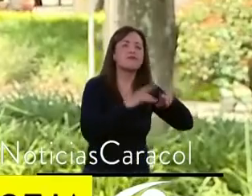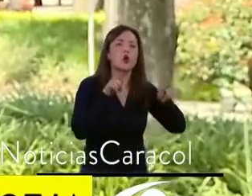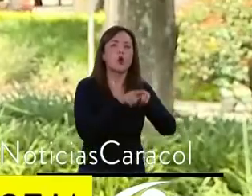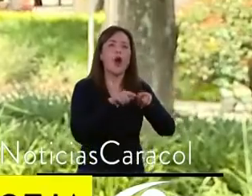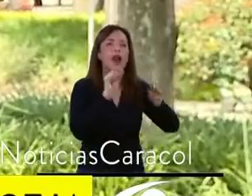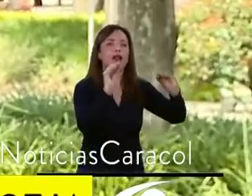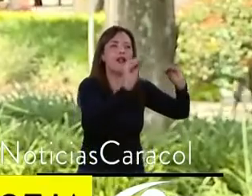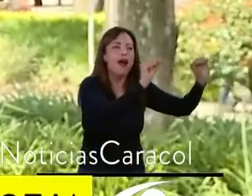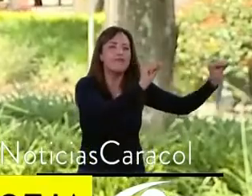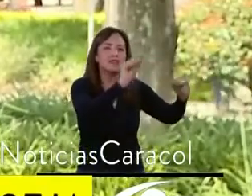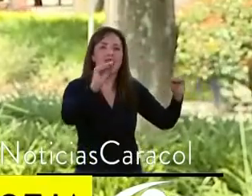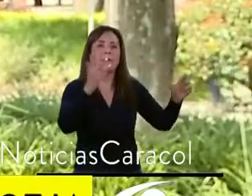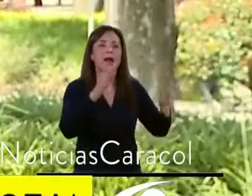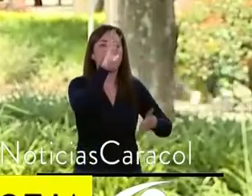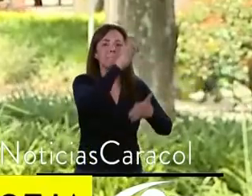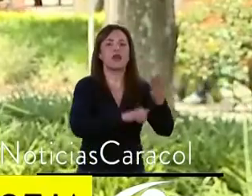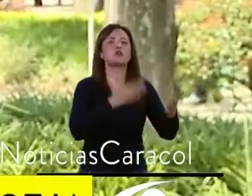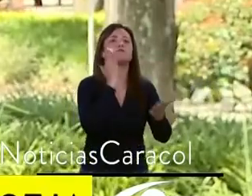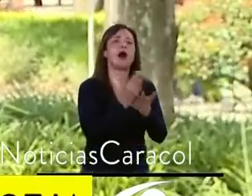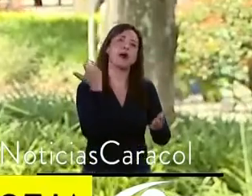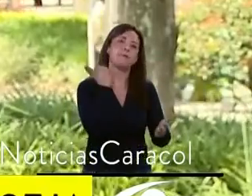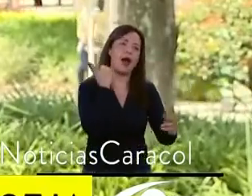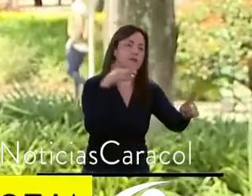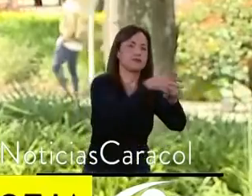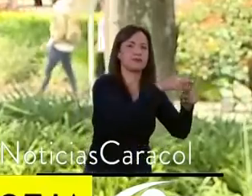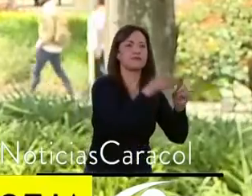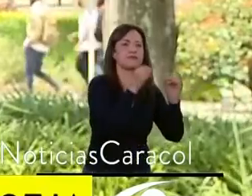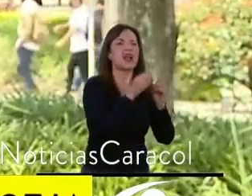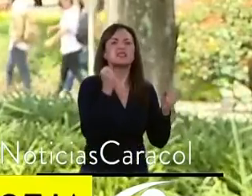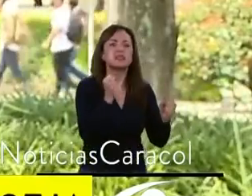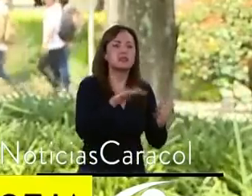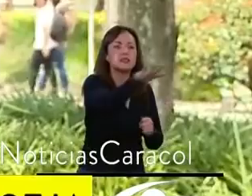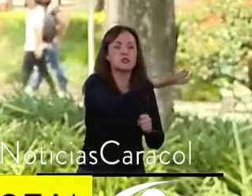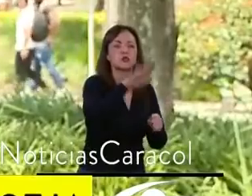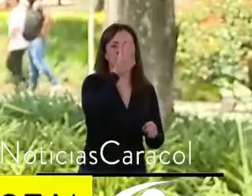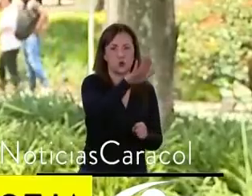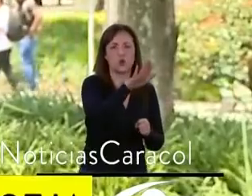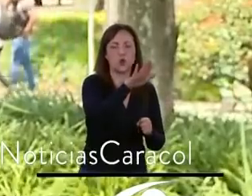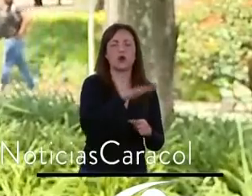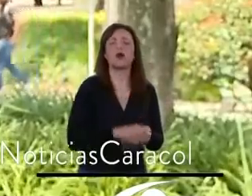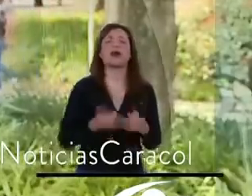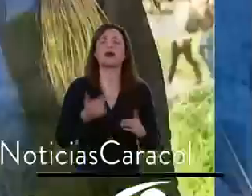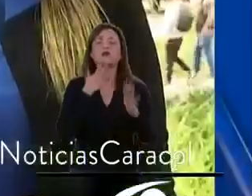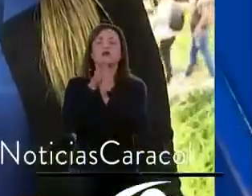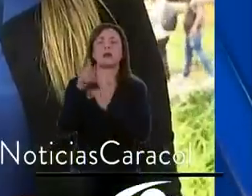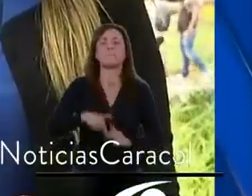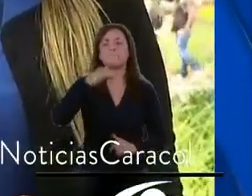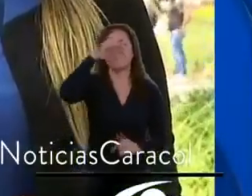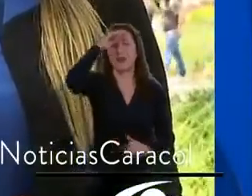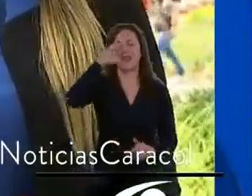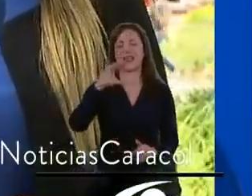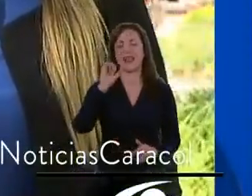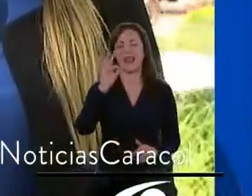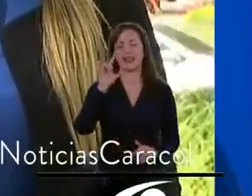esas personas resulten afectadas en los puntos más críticos del departamento. Información que entregamos desde Medellín, Catalina Botero, Noticias Caracol.